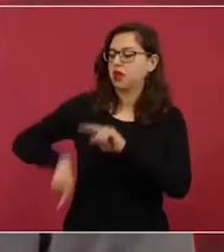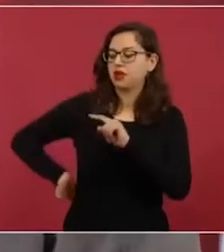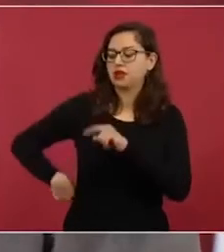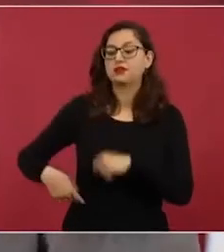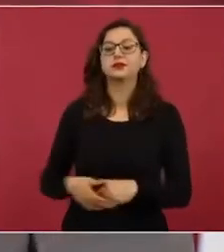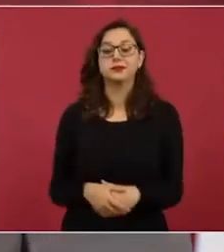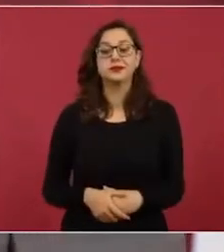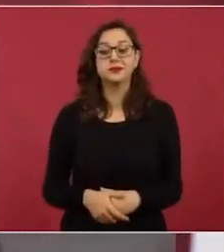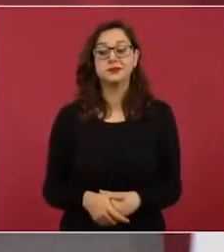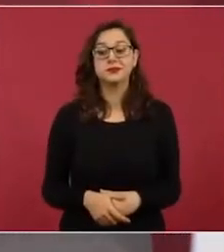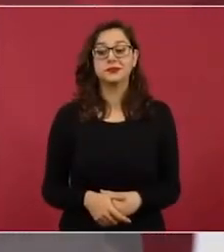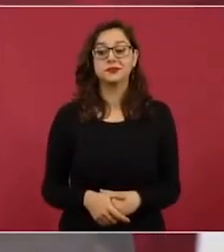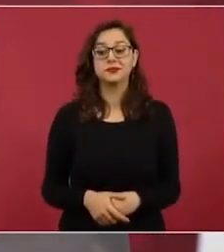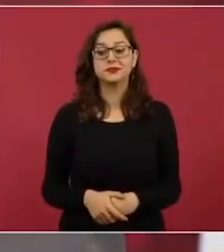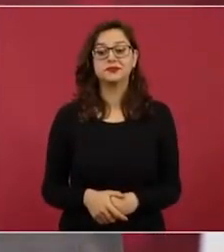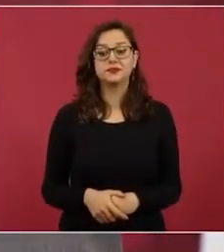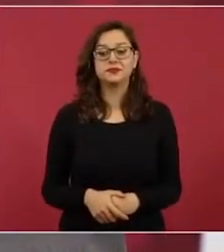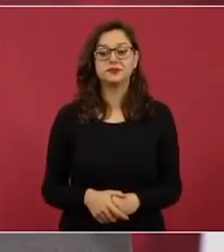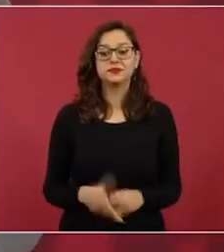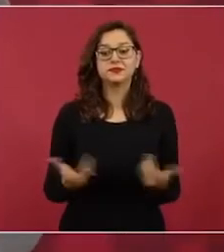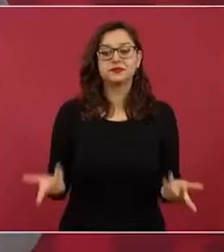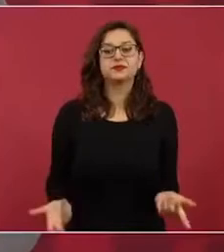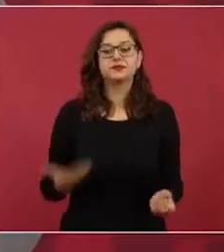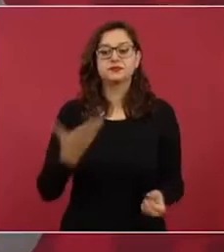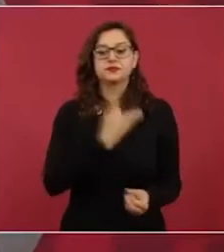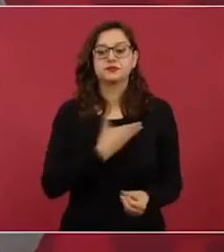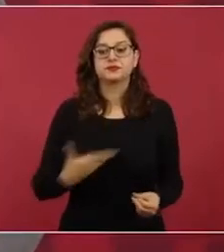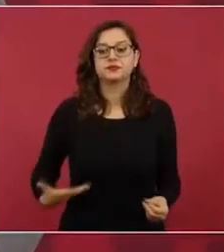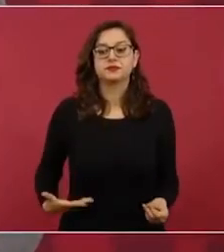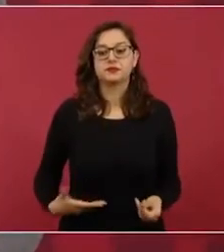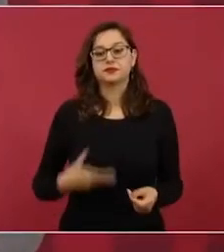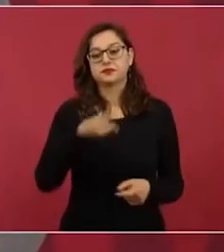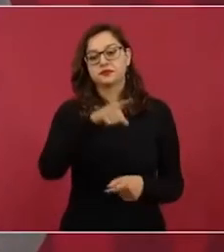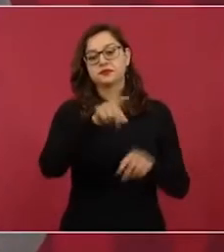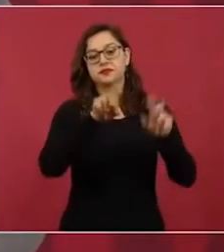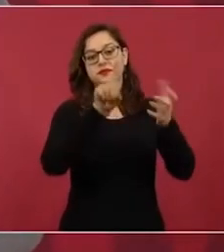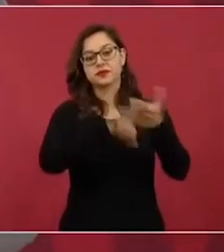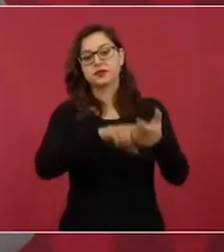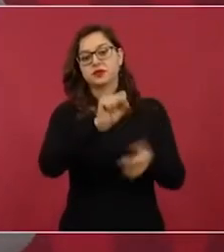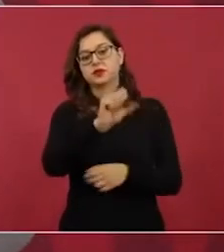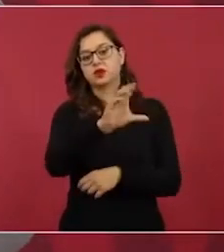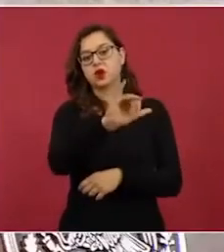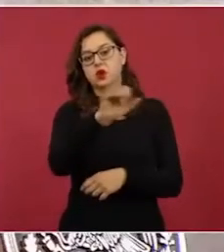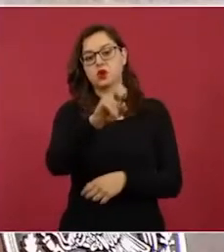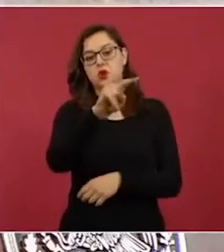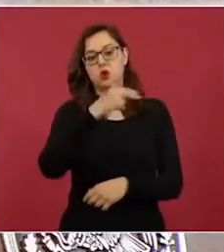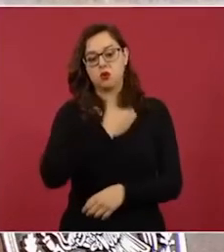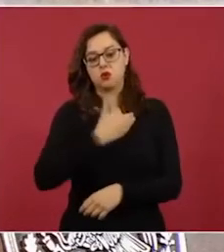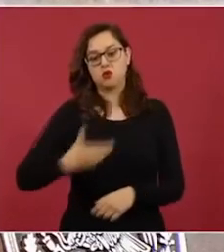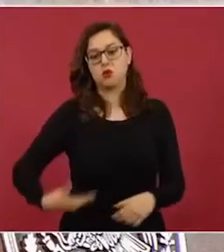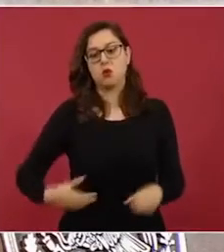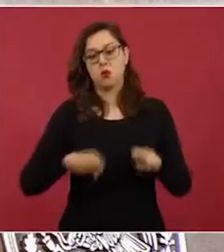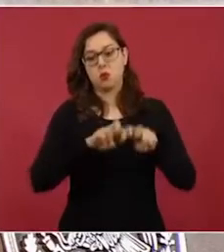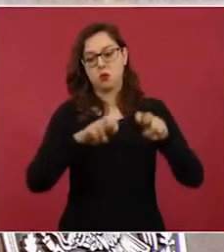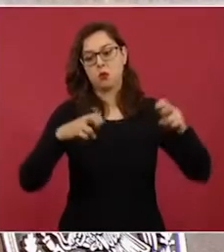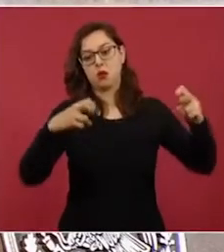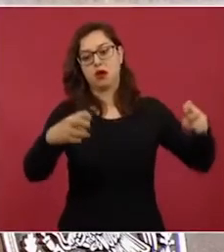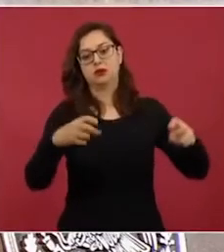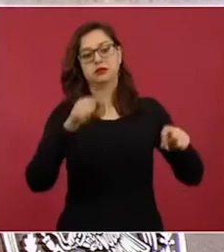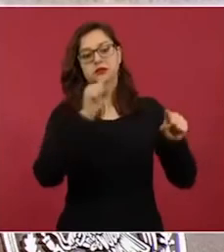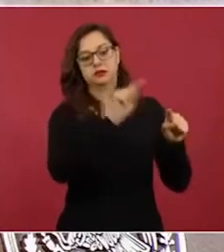el presidente y otros ministros, y hay otros ministros ahí que vienen también